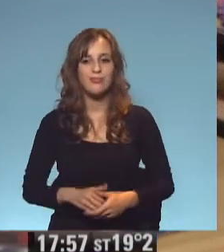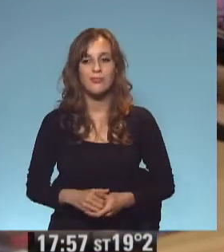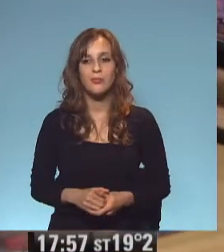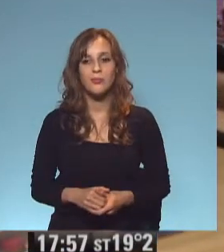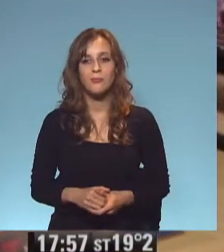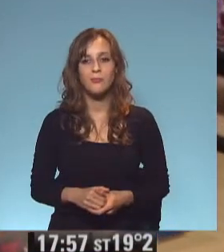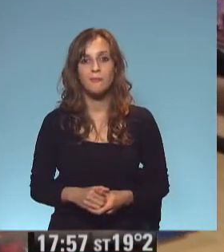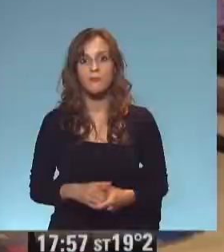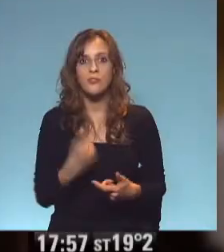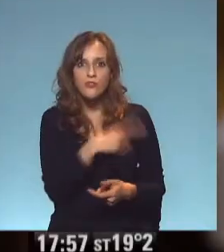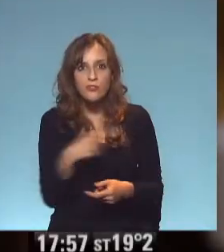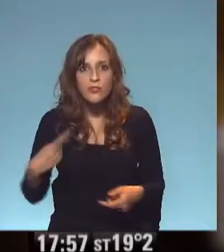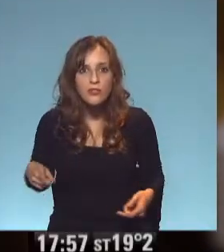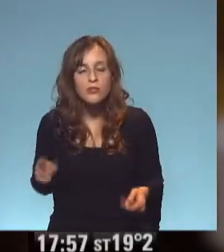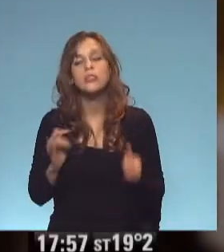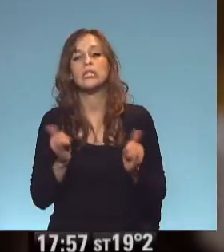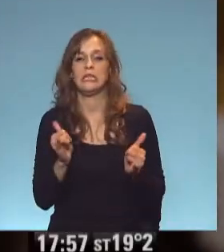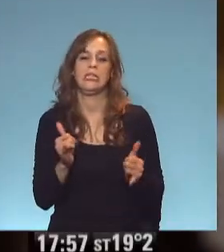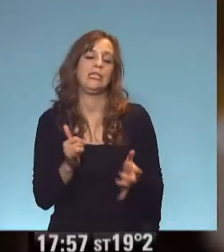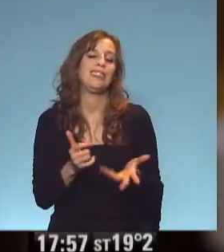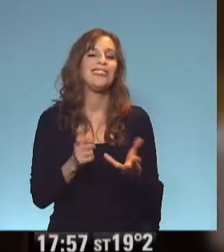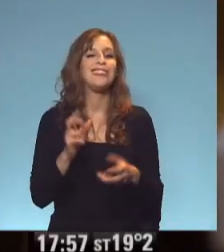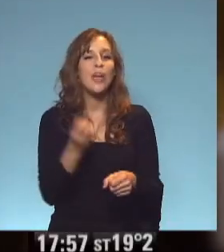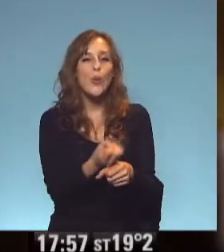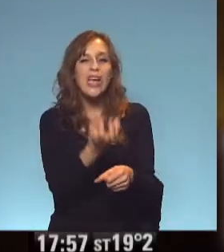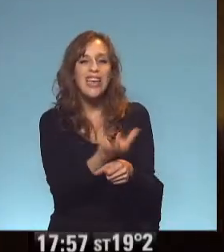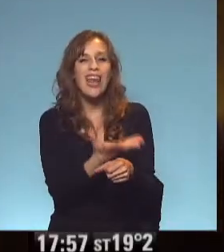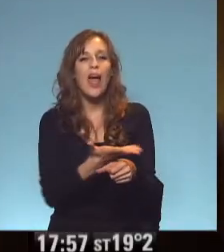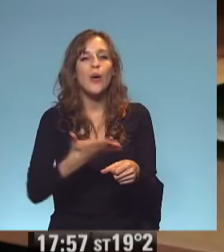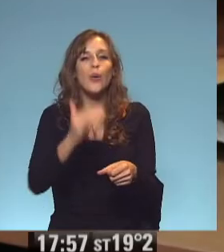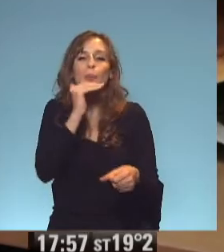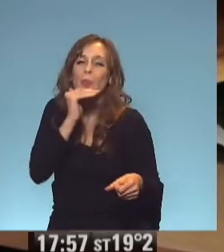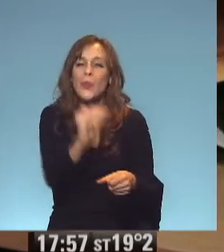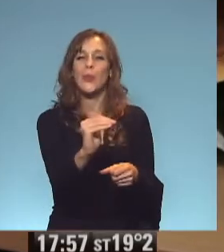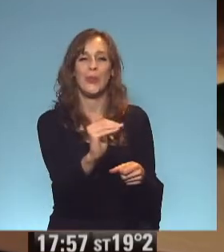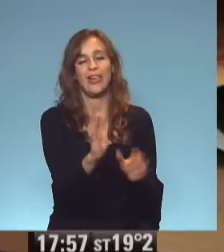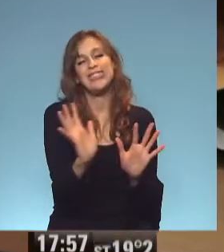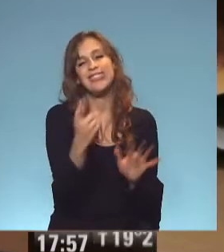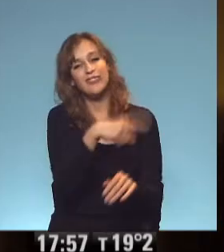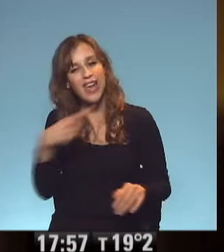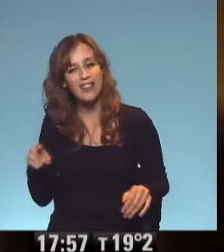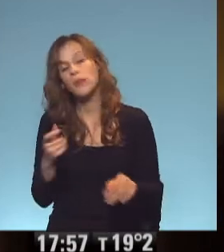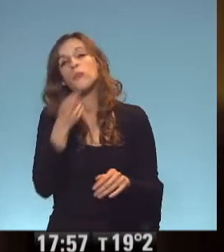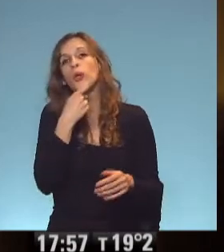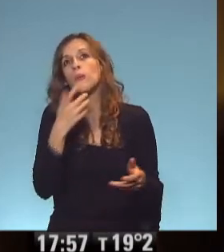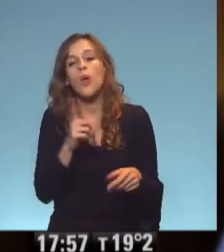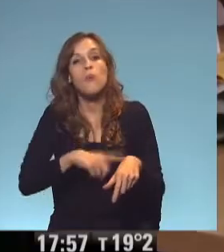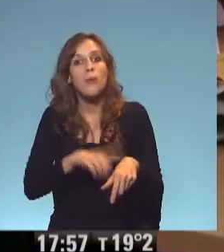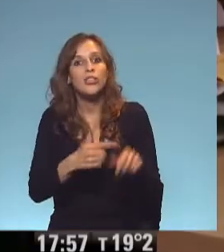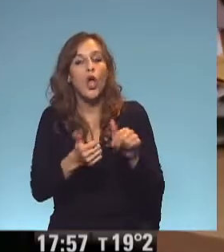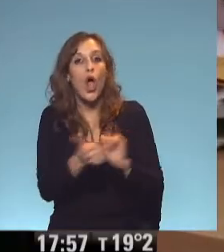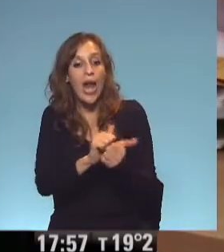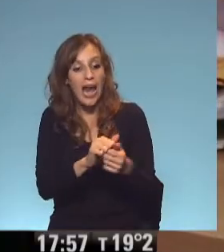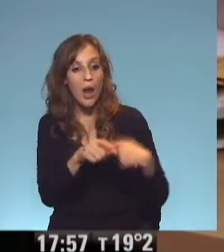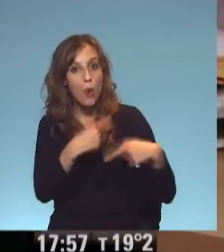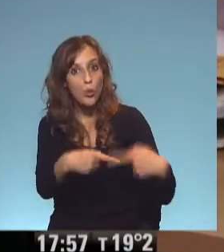Muy diferente. Es distinto, emiten más que nada vocalizaciones para comunicarse. Por ejemplo, se comunican en el momento de la reproducción, también